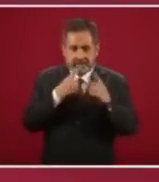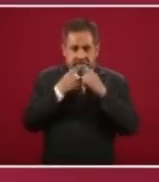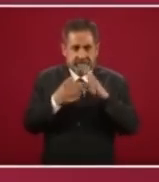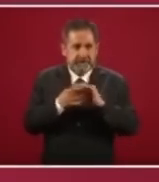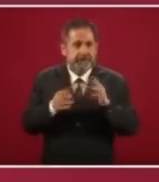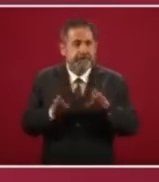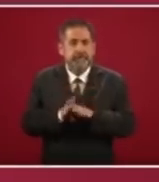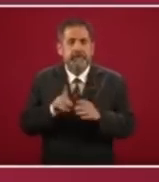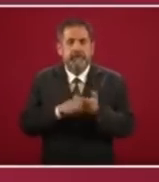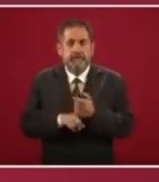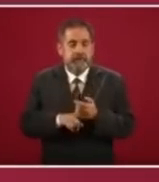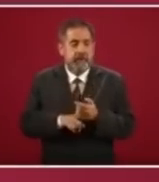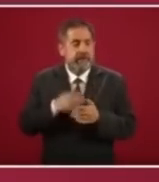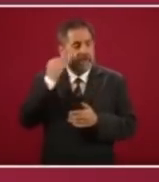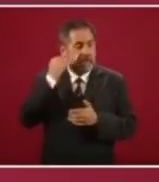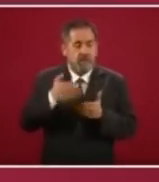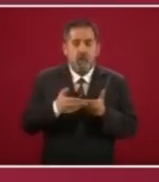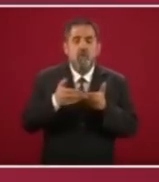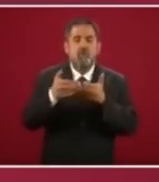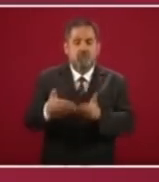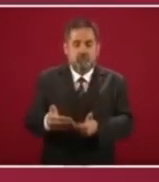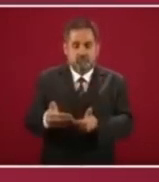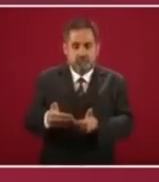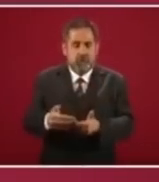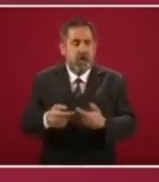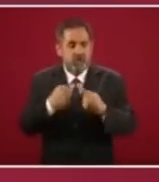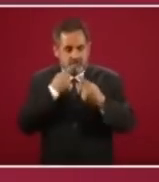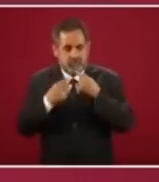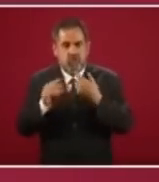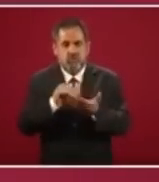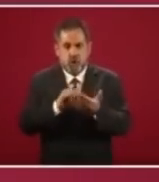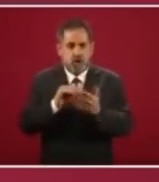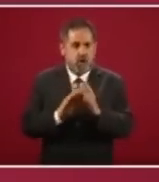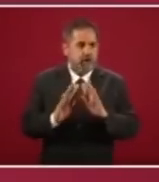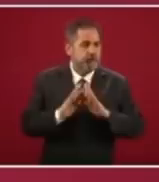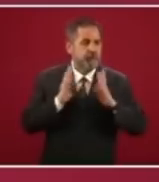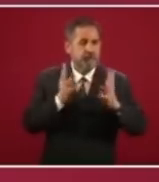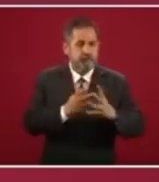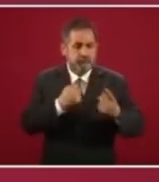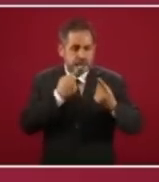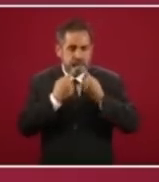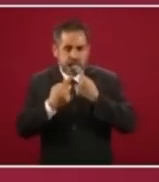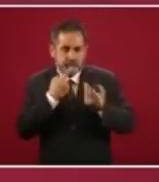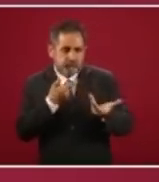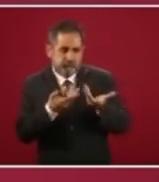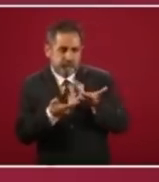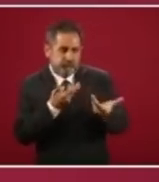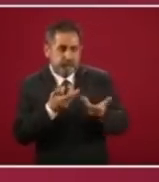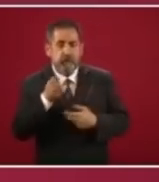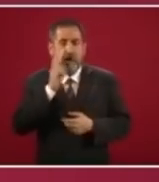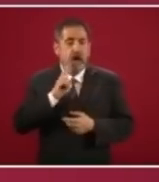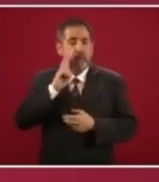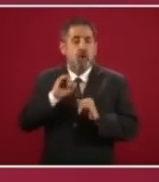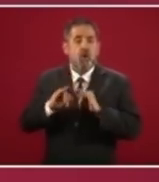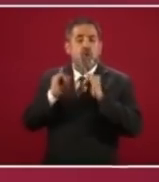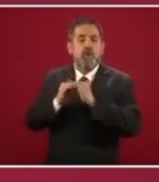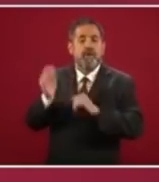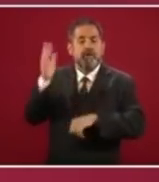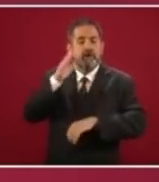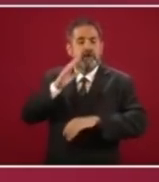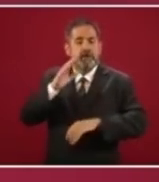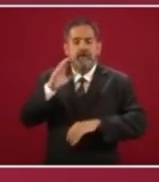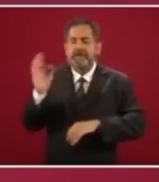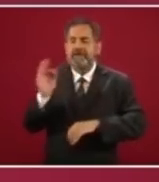se estableció una prórroga, se siguen teniendo pláticas en el marco de la Junta Federal de Conciliación y